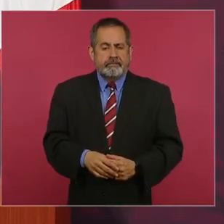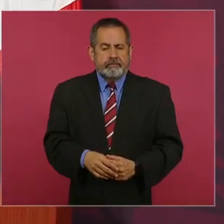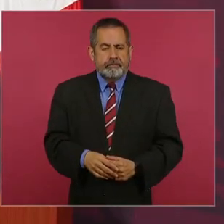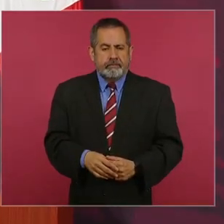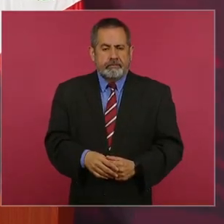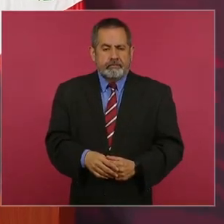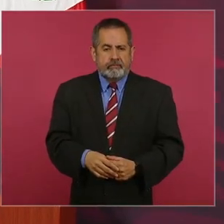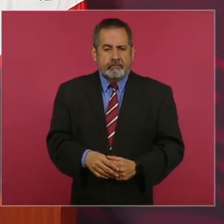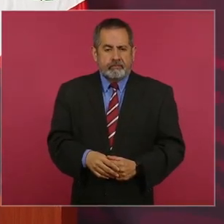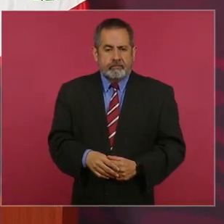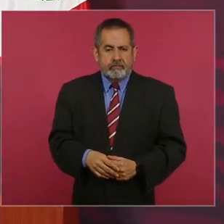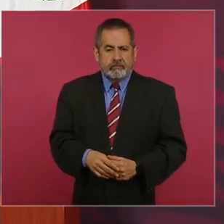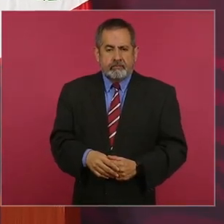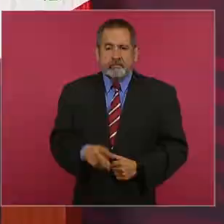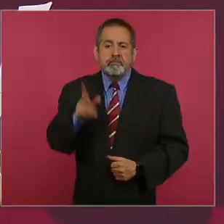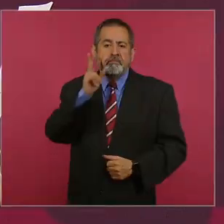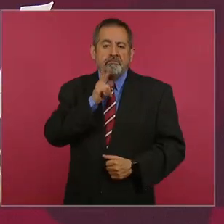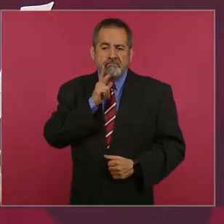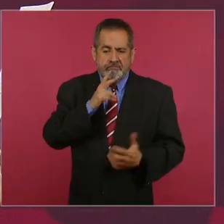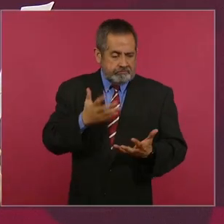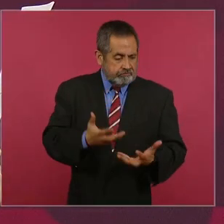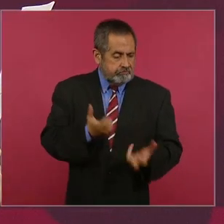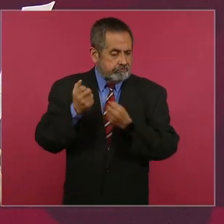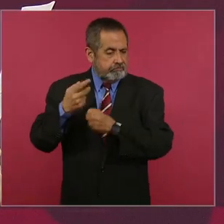el rescate del petróleo